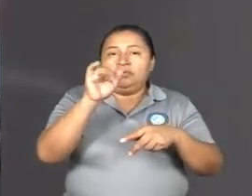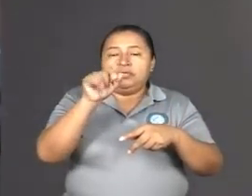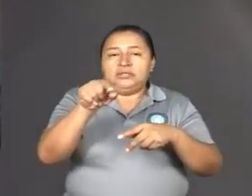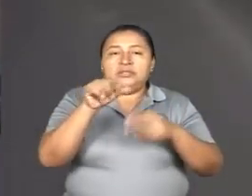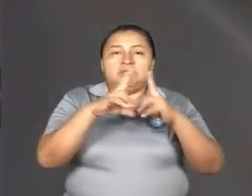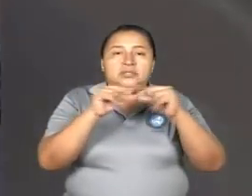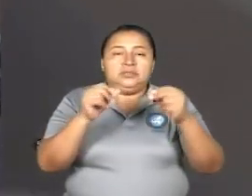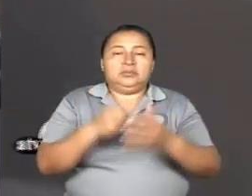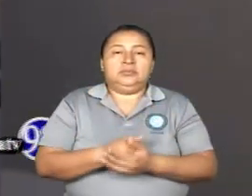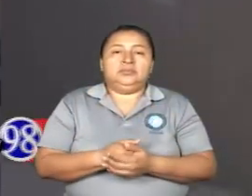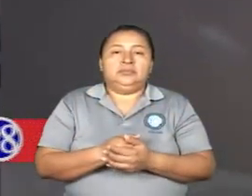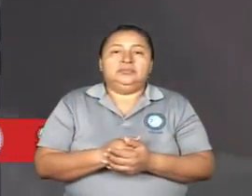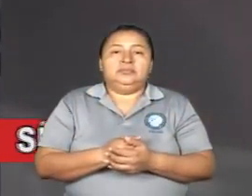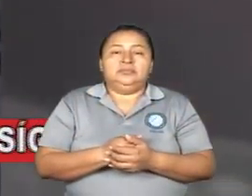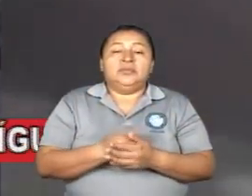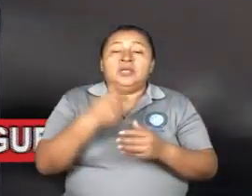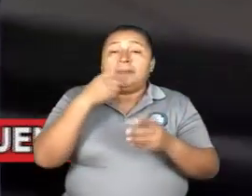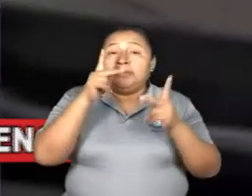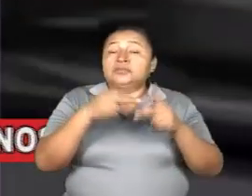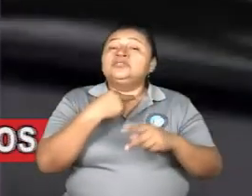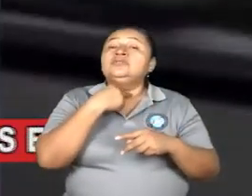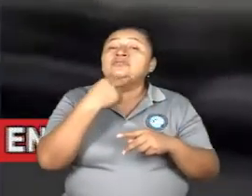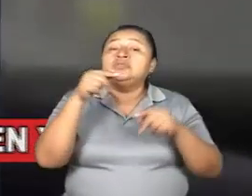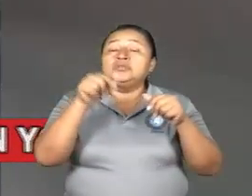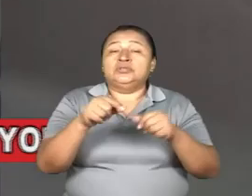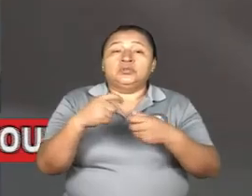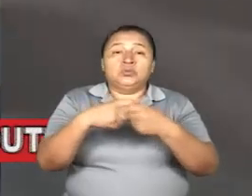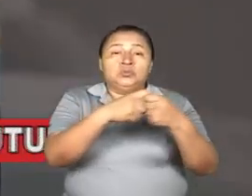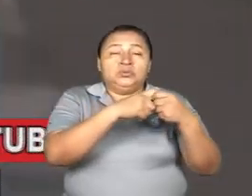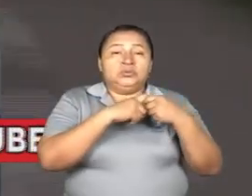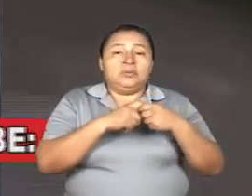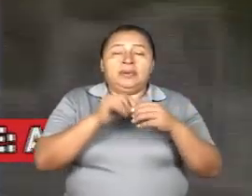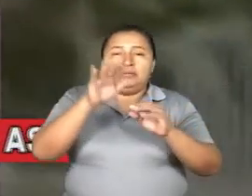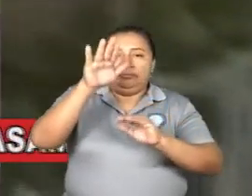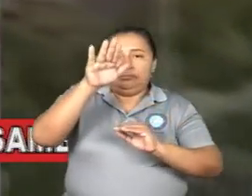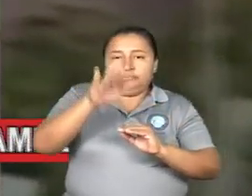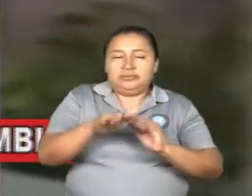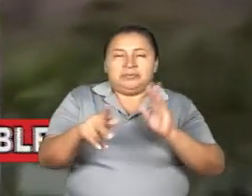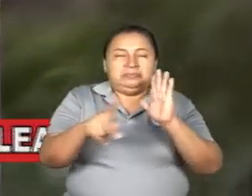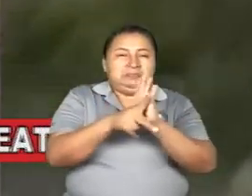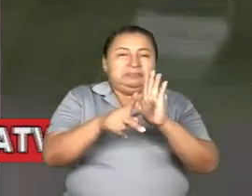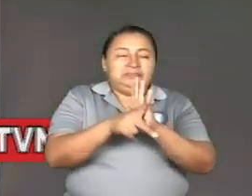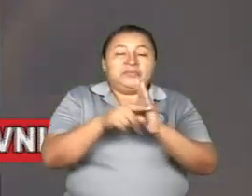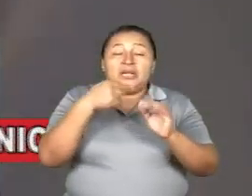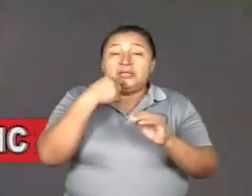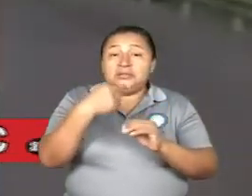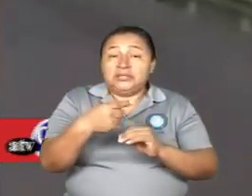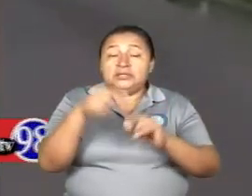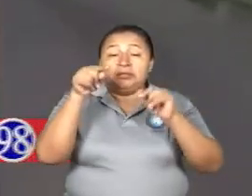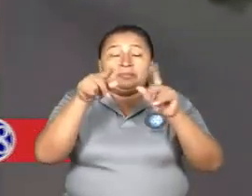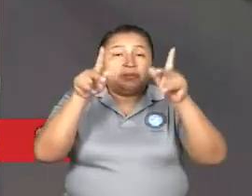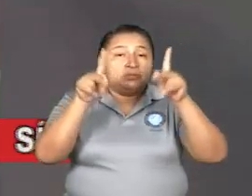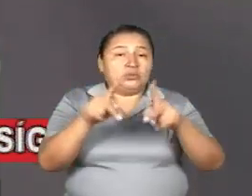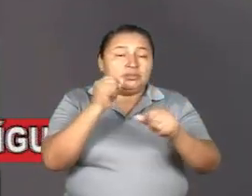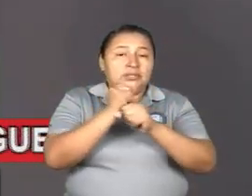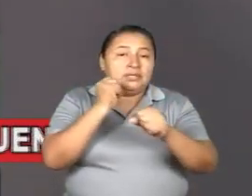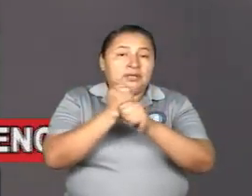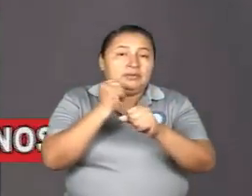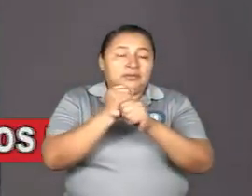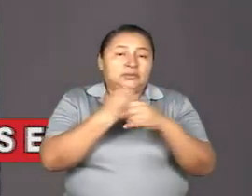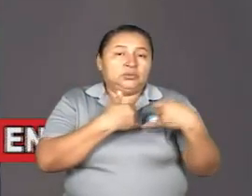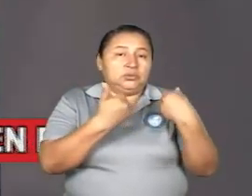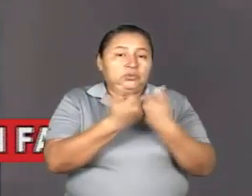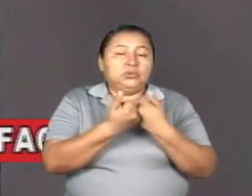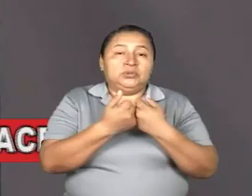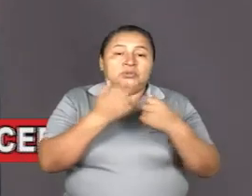país. El vocero de la Estatal Coordinadora para la Reducción de Desastres indicó que personal del Instituto Nacional de